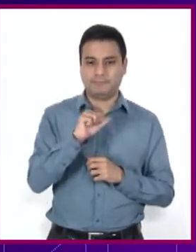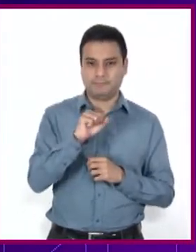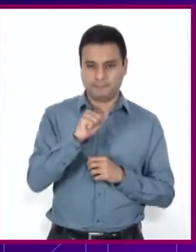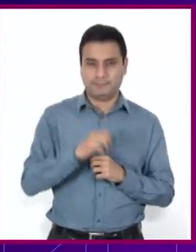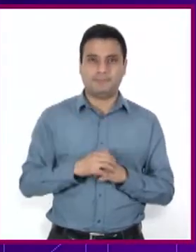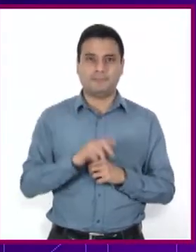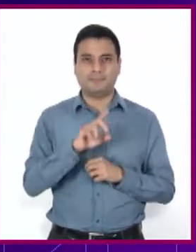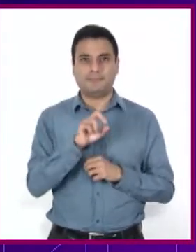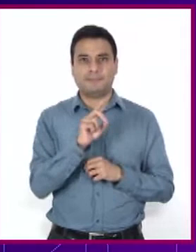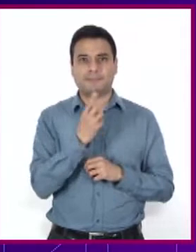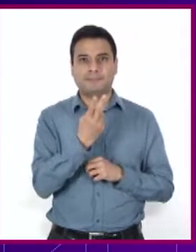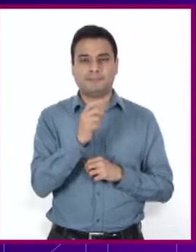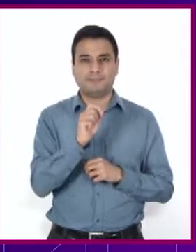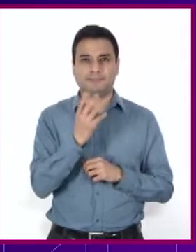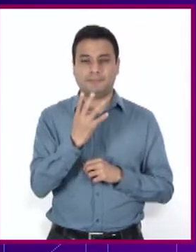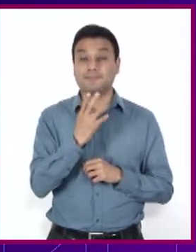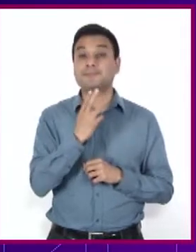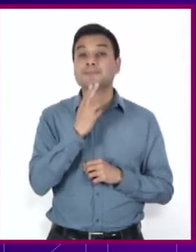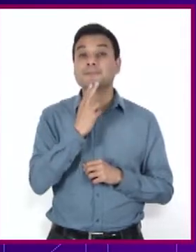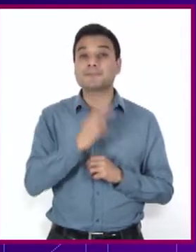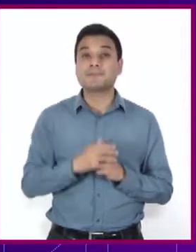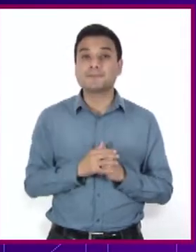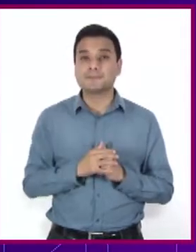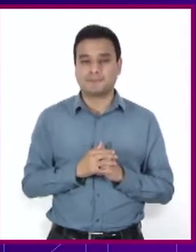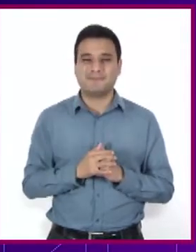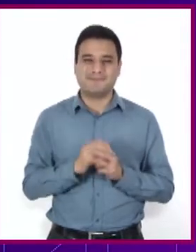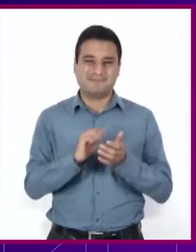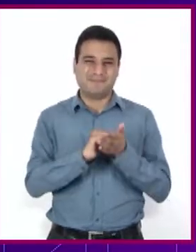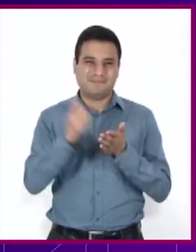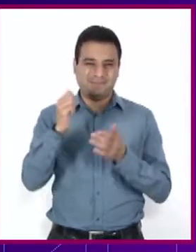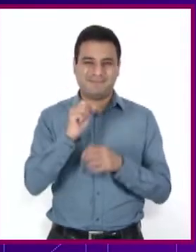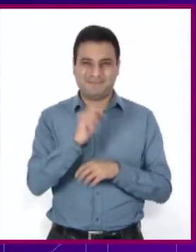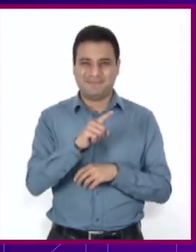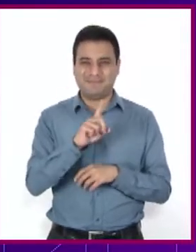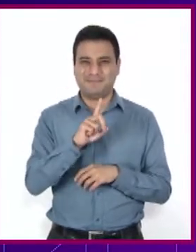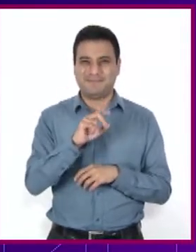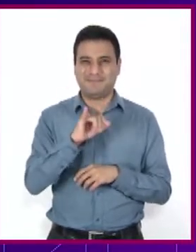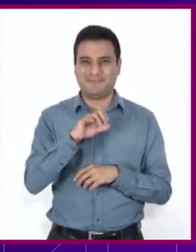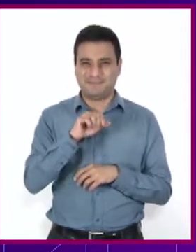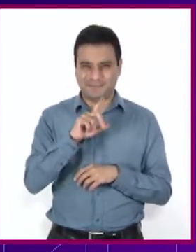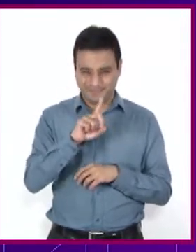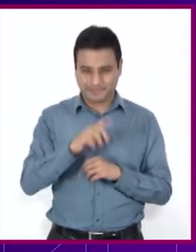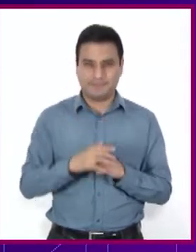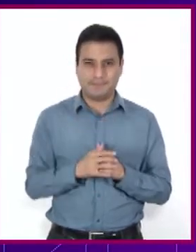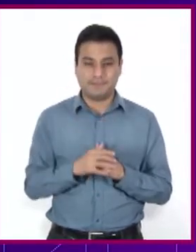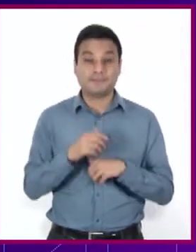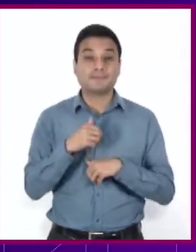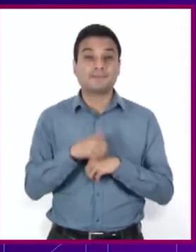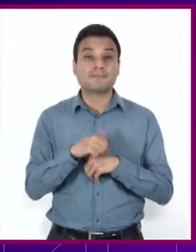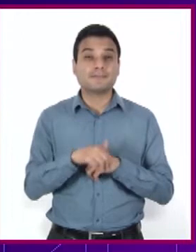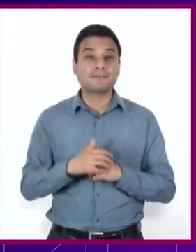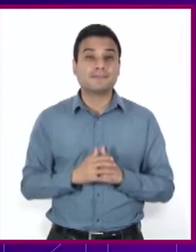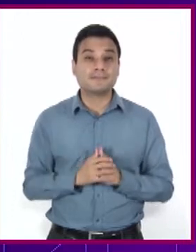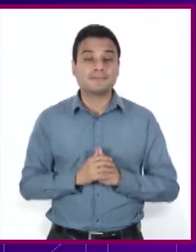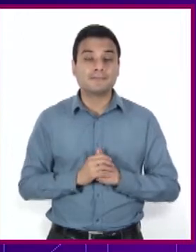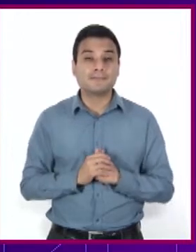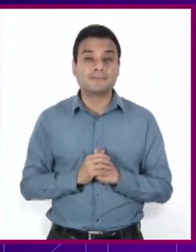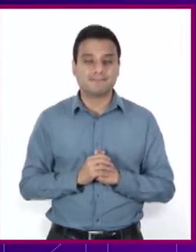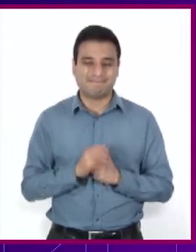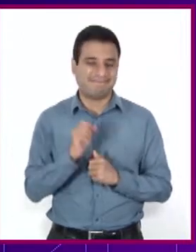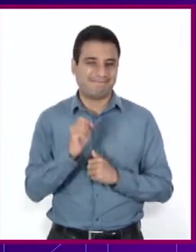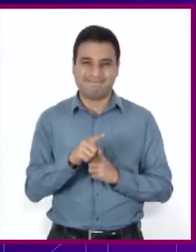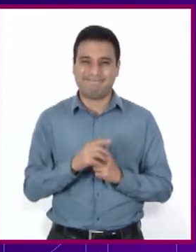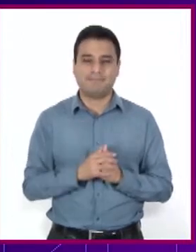gramos, haremos uso del valor de la densidad del aluminio, que tomará el valor de la constante de